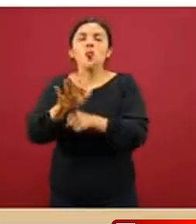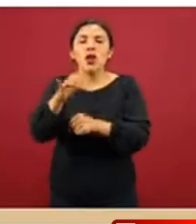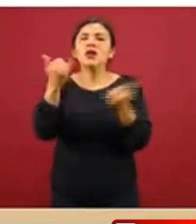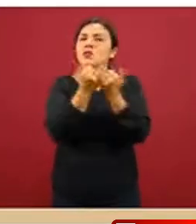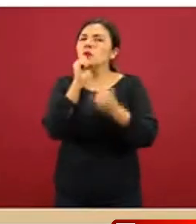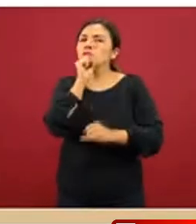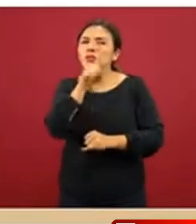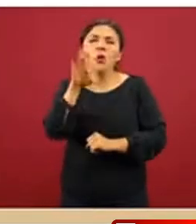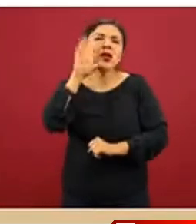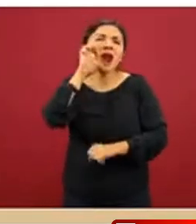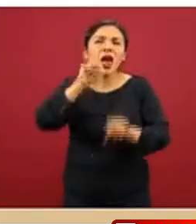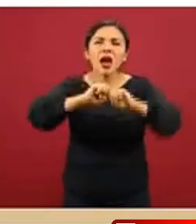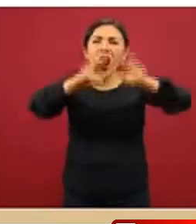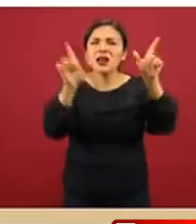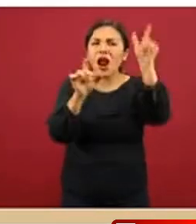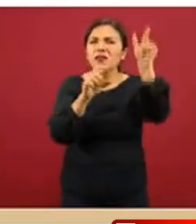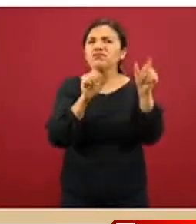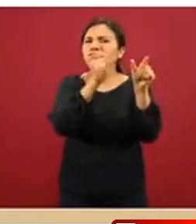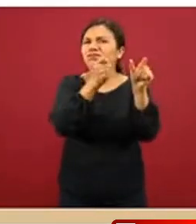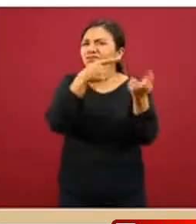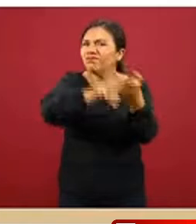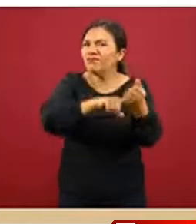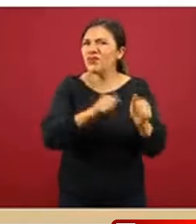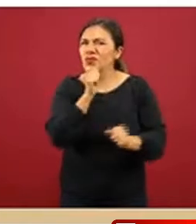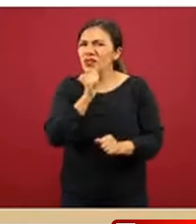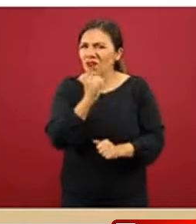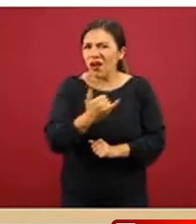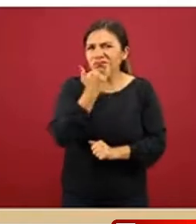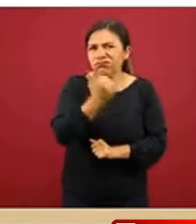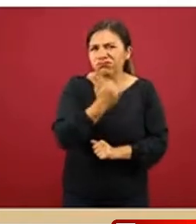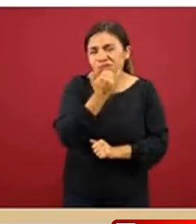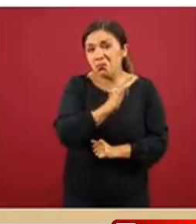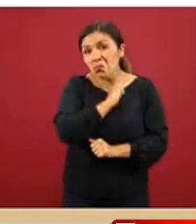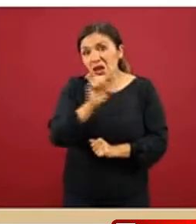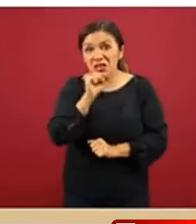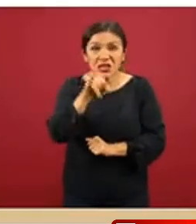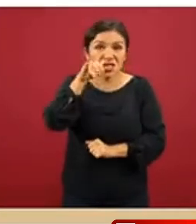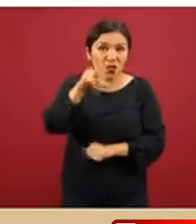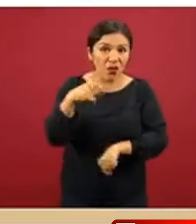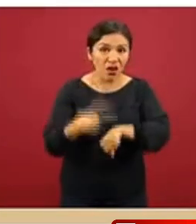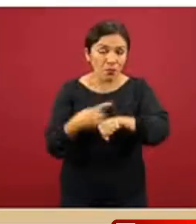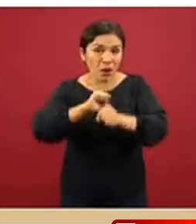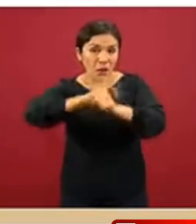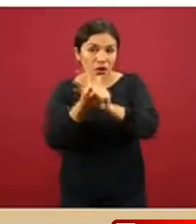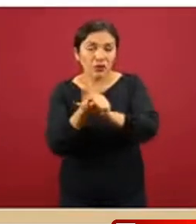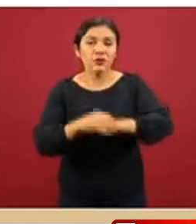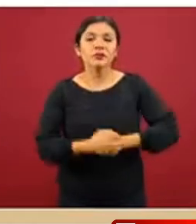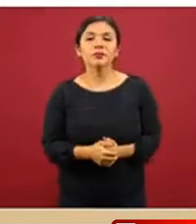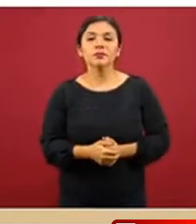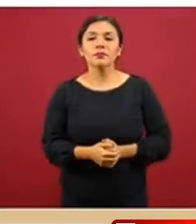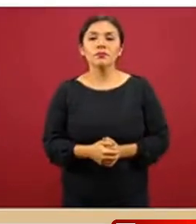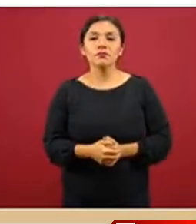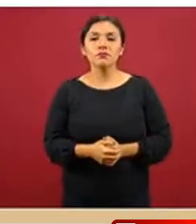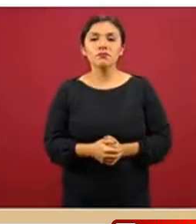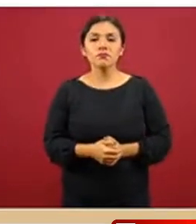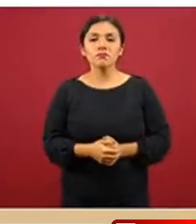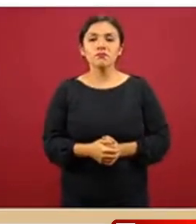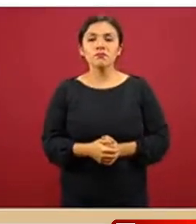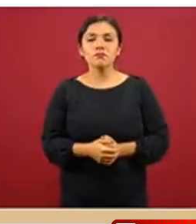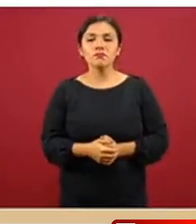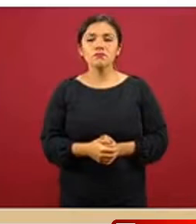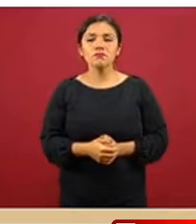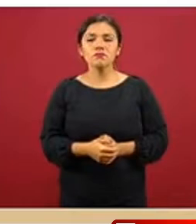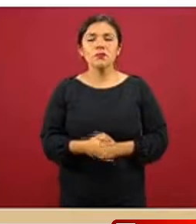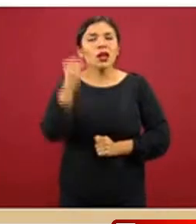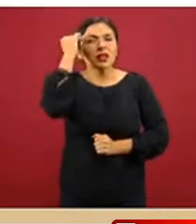claro de aquellas sospechosas que todavía podrían confirmarse. La siguiente diapositiva nos mostrará la distribución